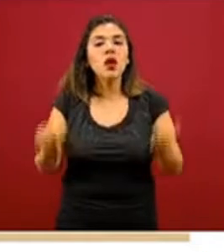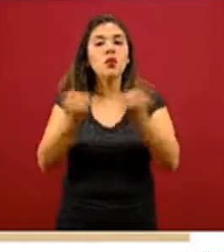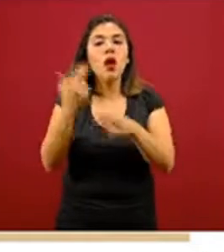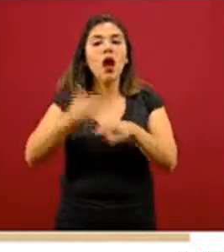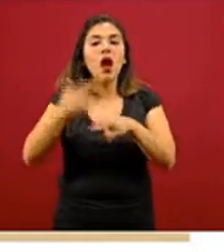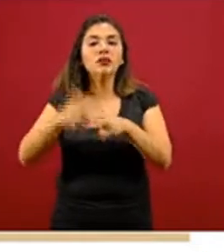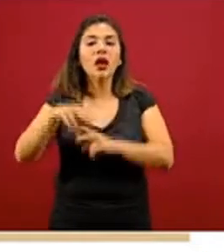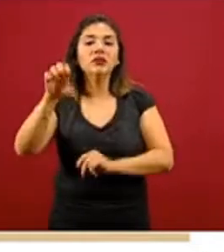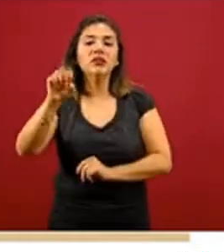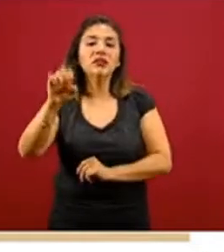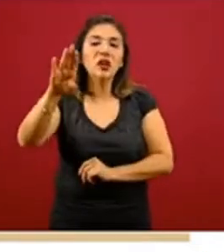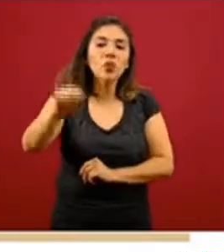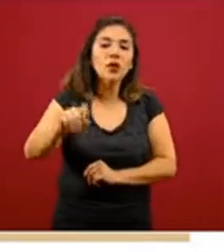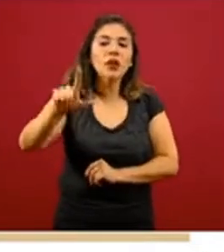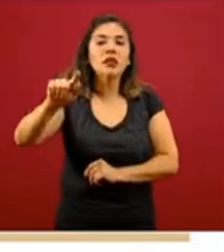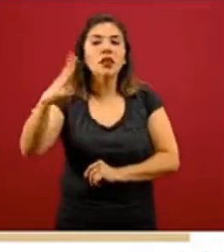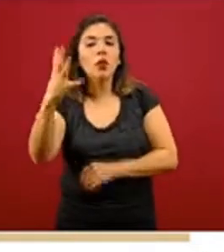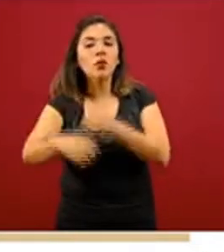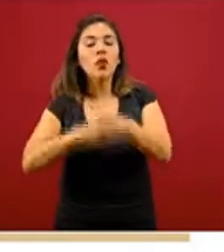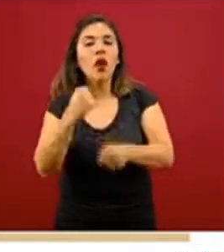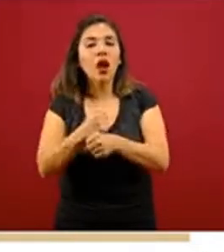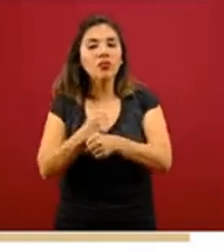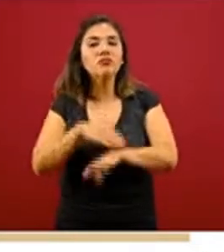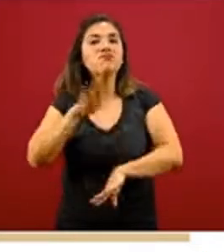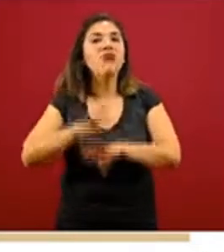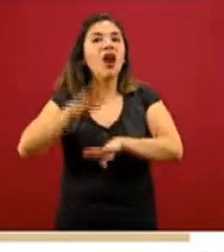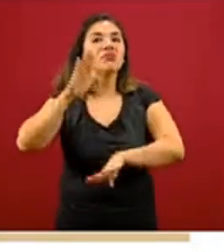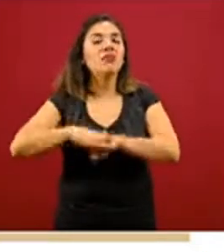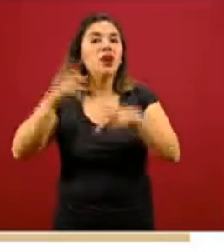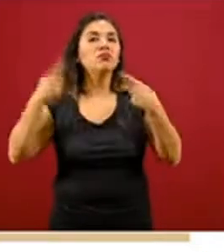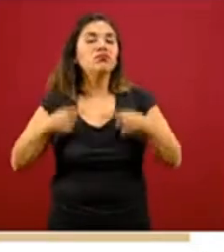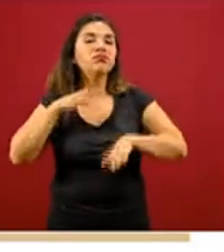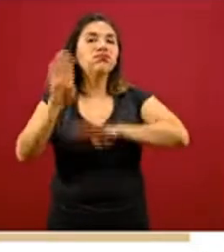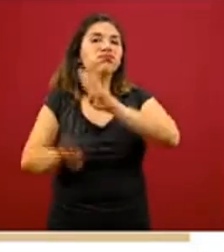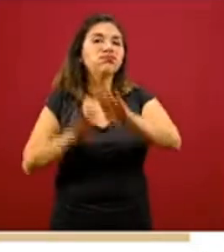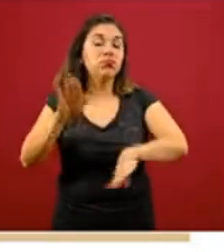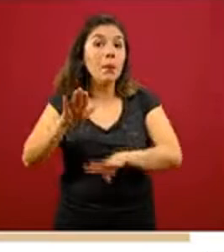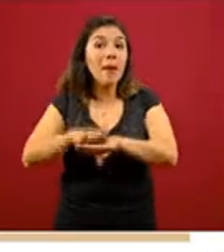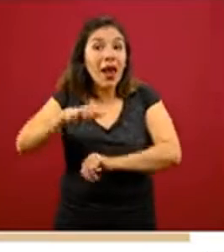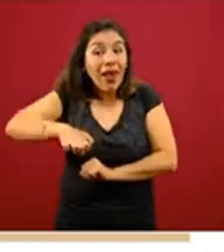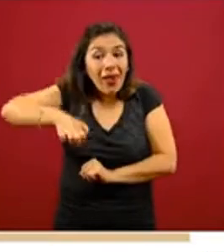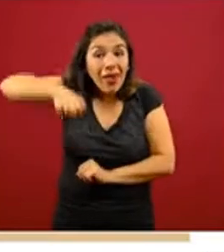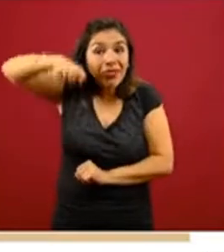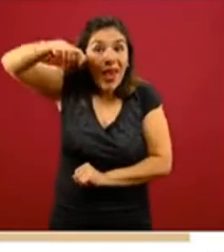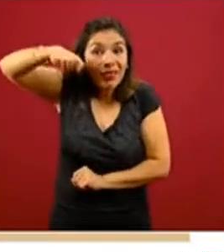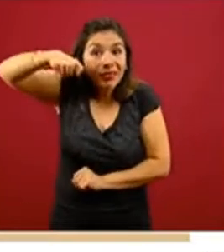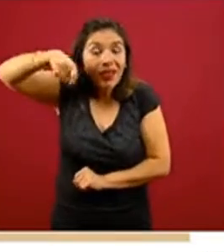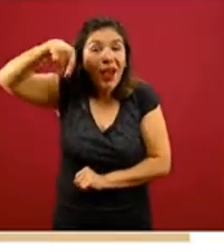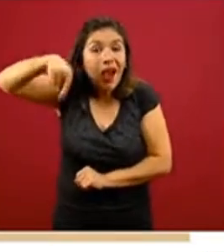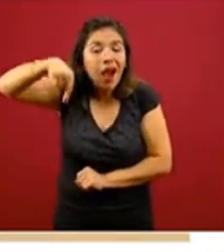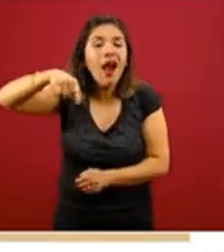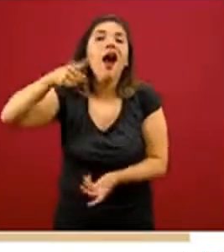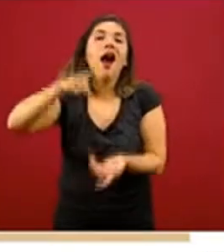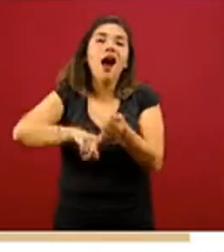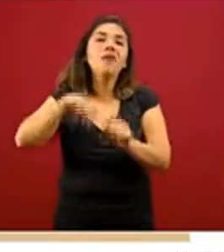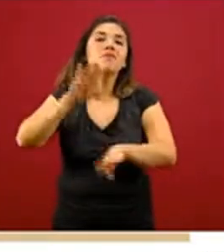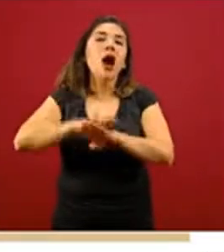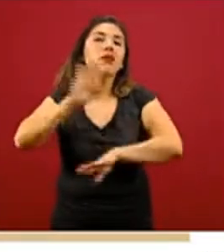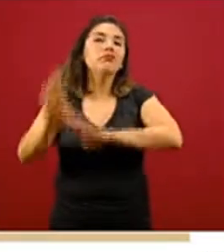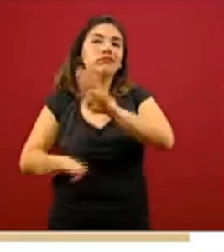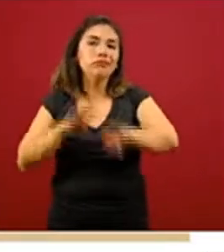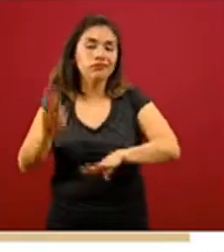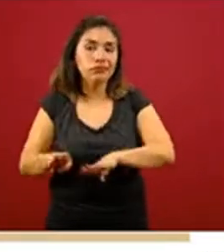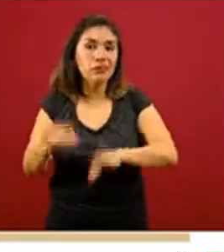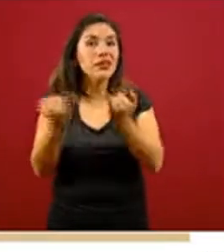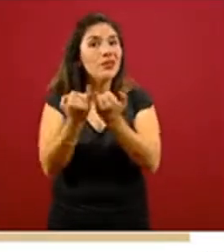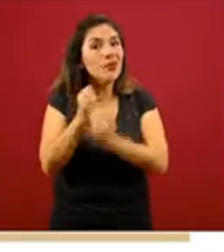los 69, 74 años de edad, es decir, a mayor edad tenemos mayor presencia de defunciones. Y aquí también, y es